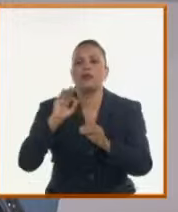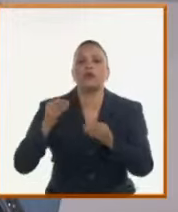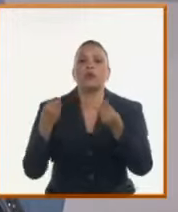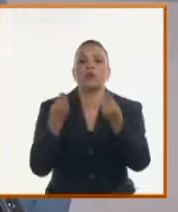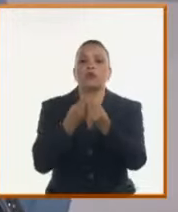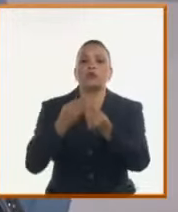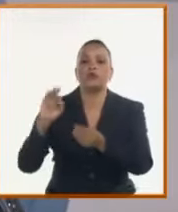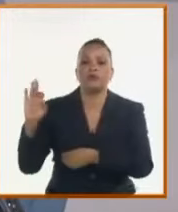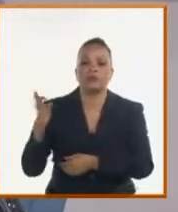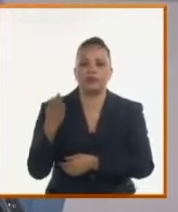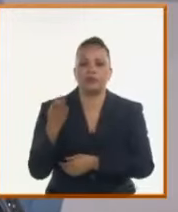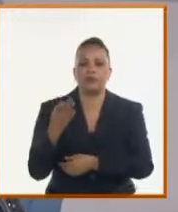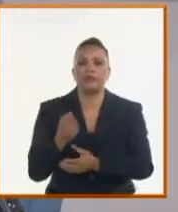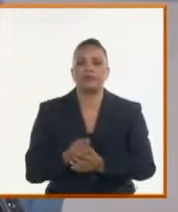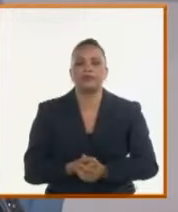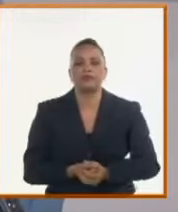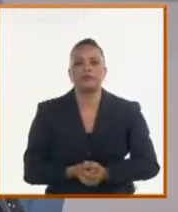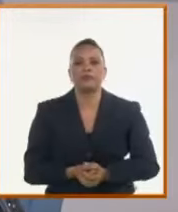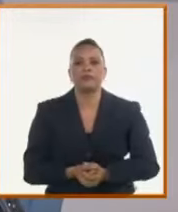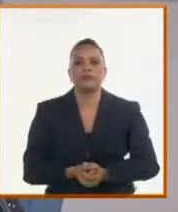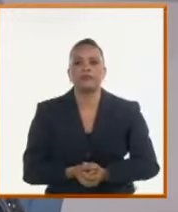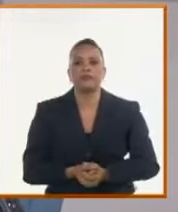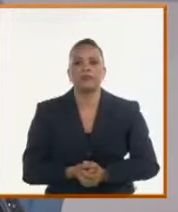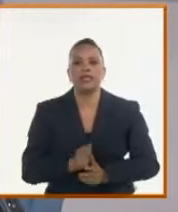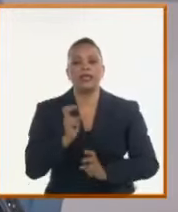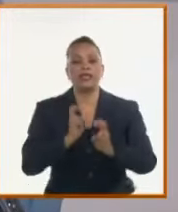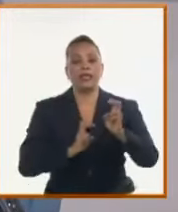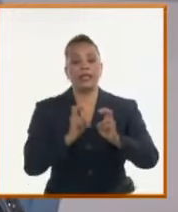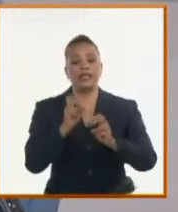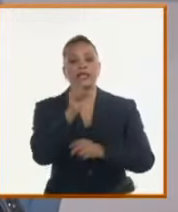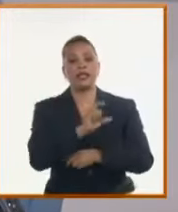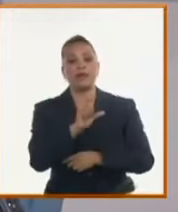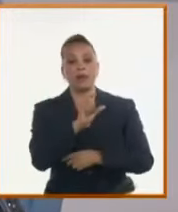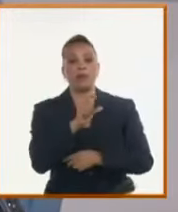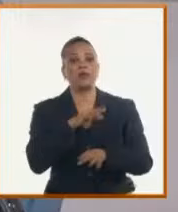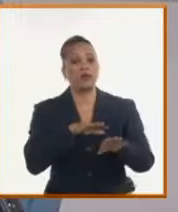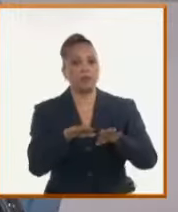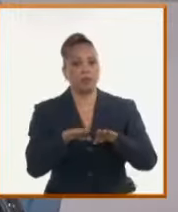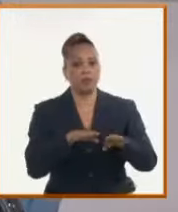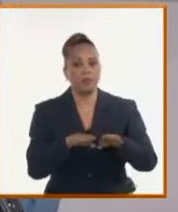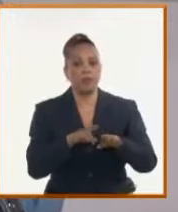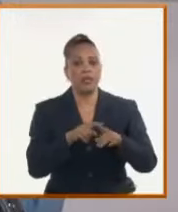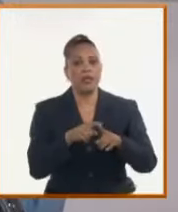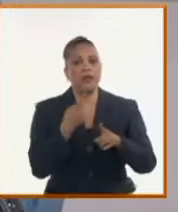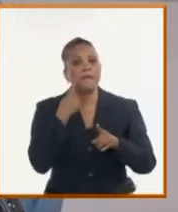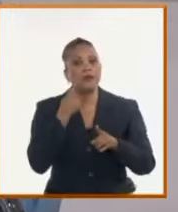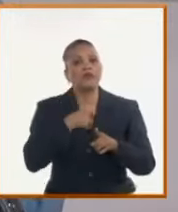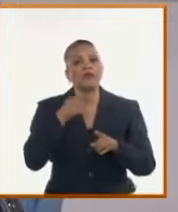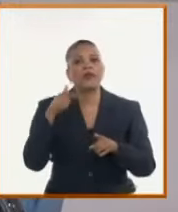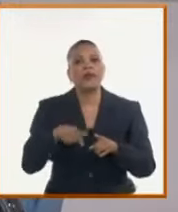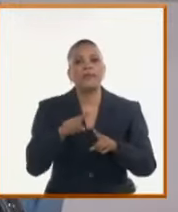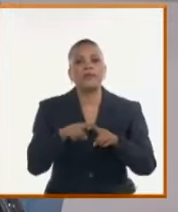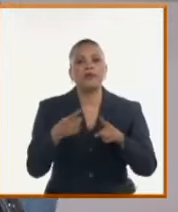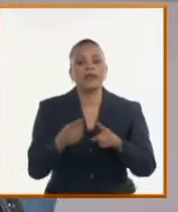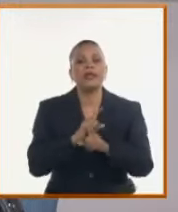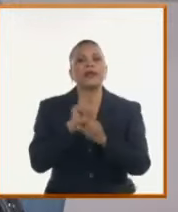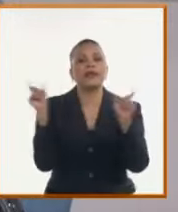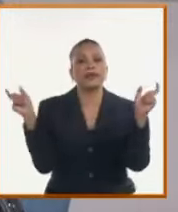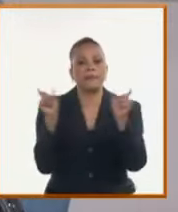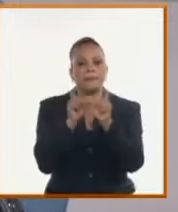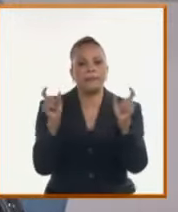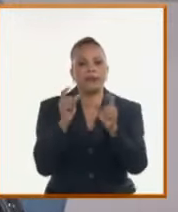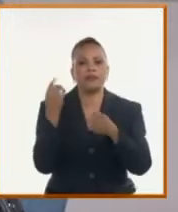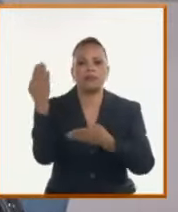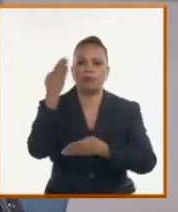desarrollo estaba previsto el taller de cama pero con la aplicación aquí vemos un ejemplo claro del impacto que tiene el